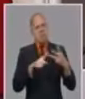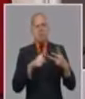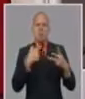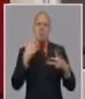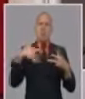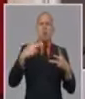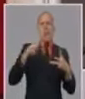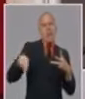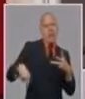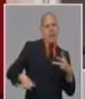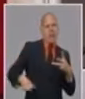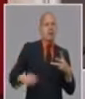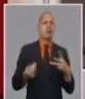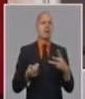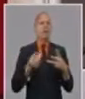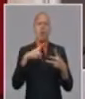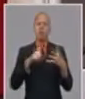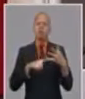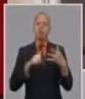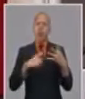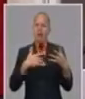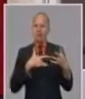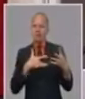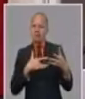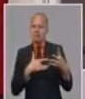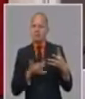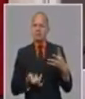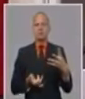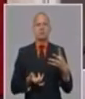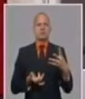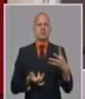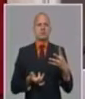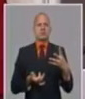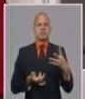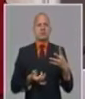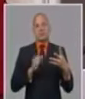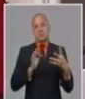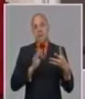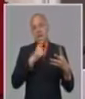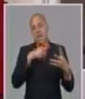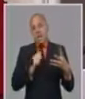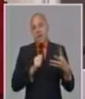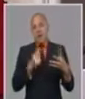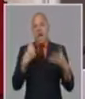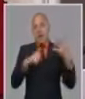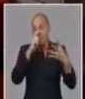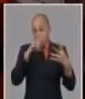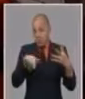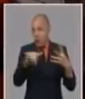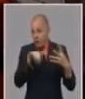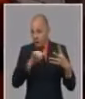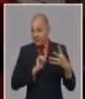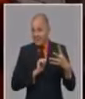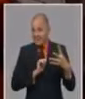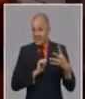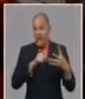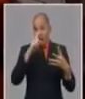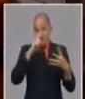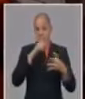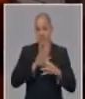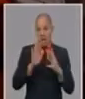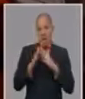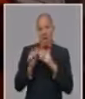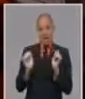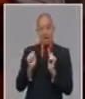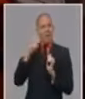renales, las consultas de cardiología, para los temas cardiovasculares, dígase, también hasta algunos niños que hemos tenido que ver de manera muy puntual, no